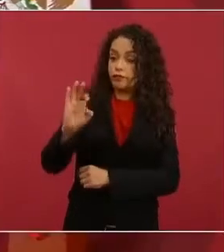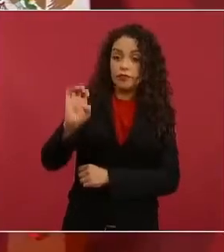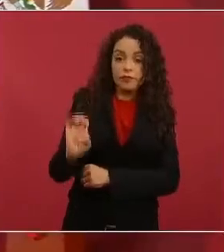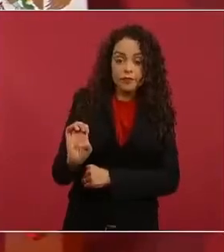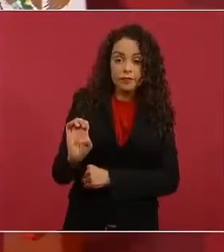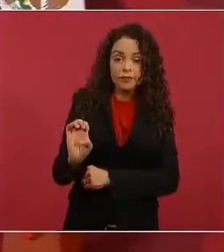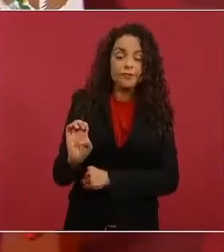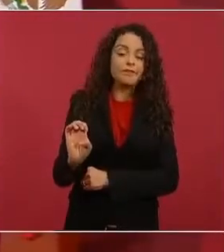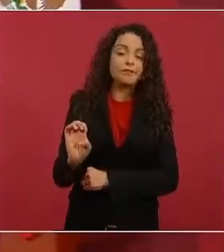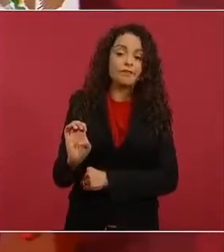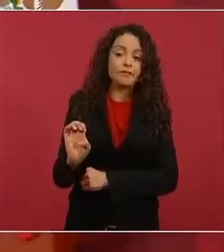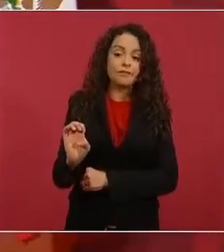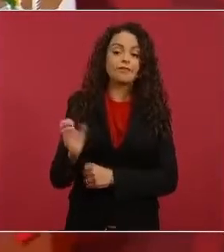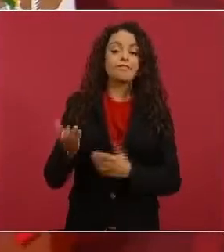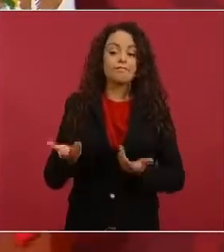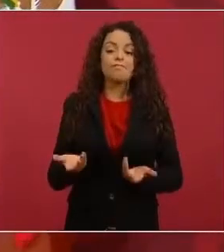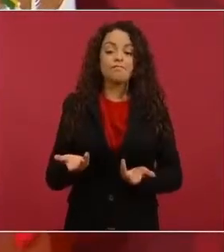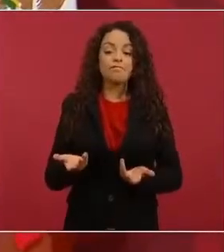podrían